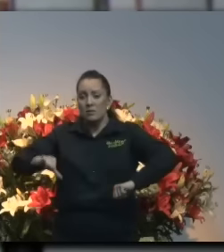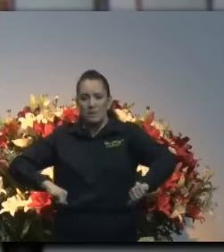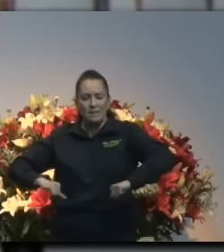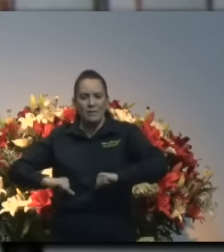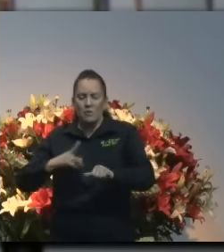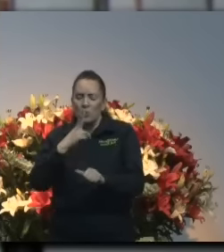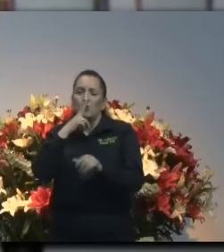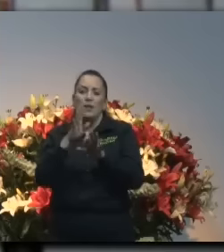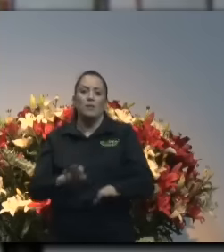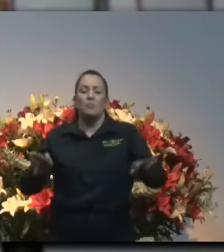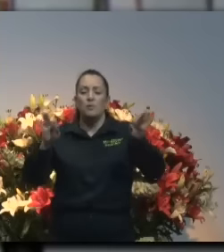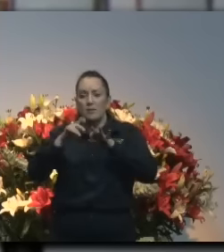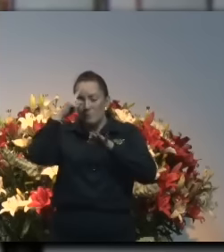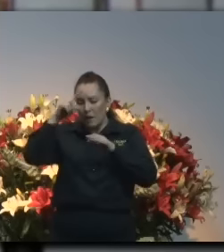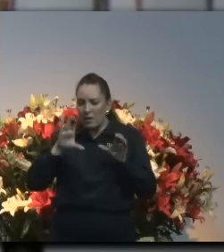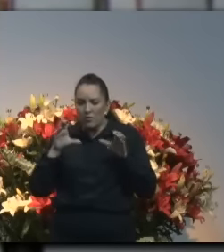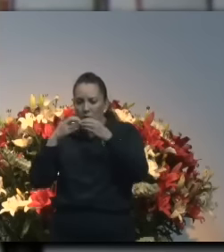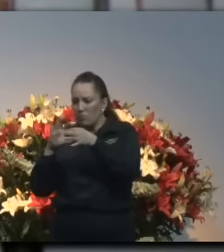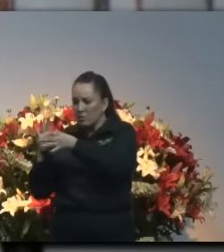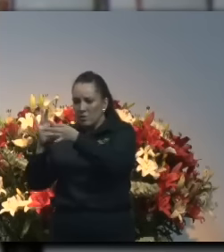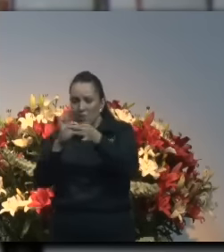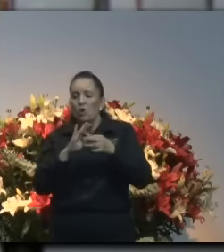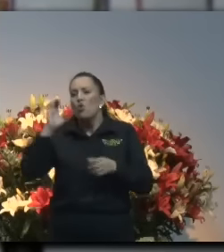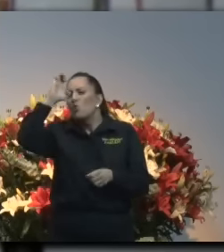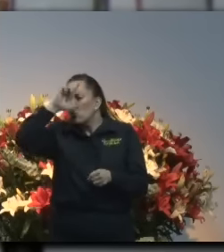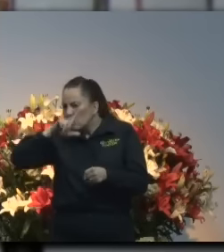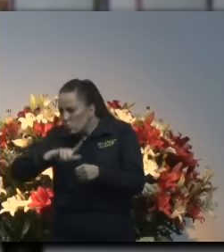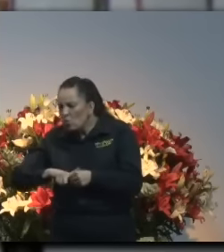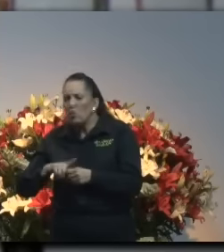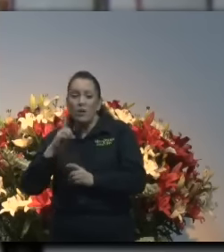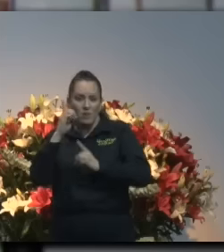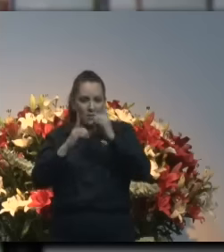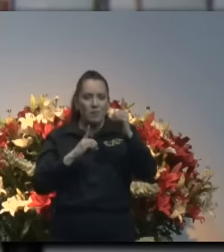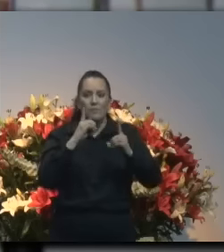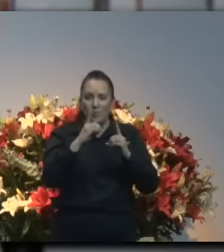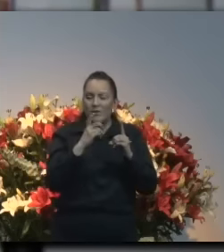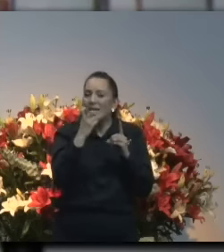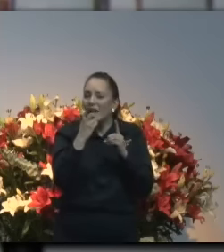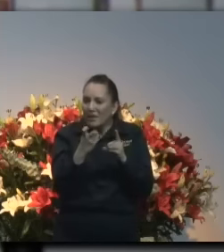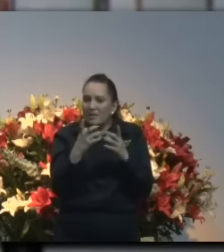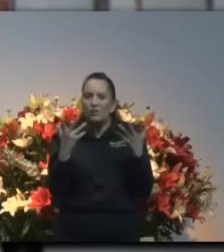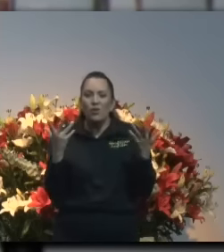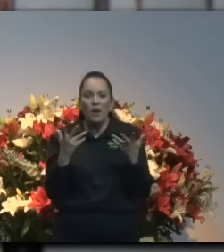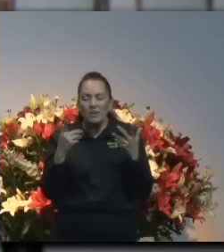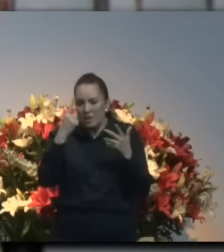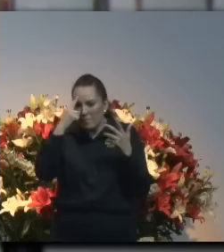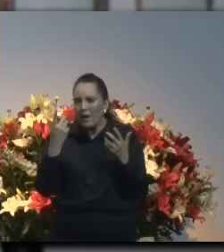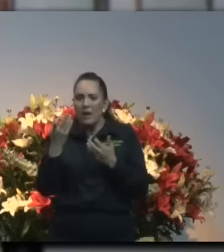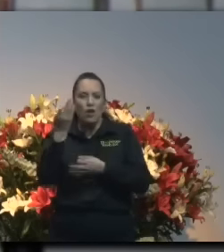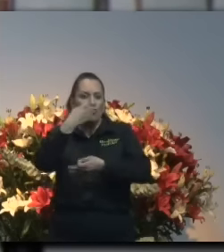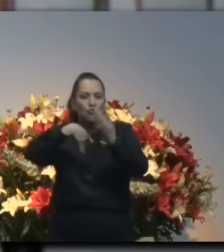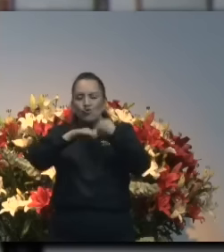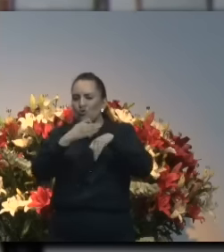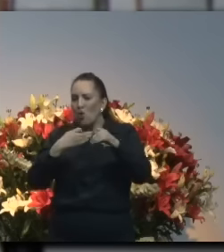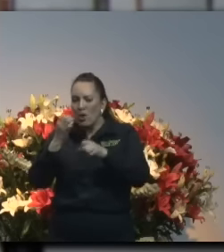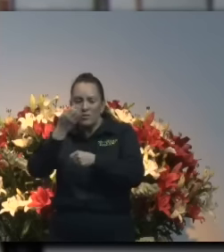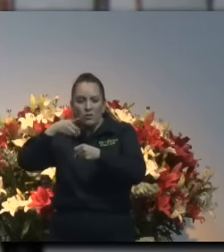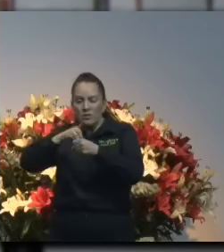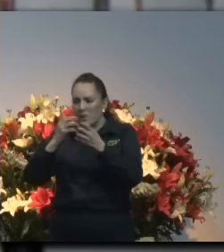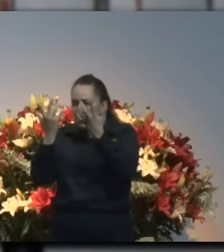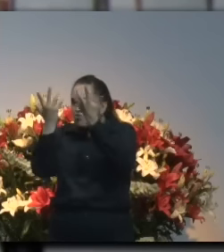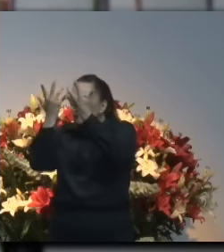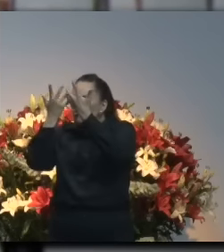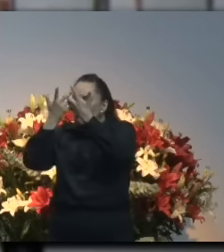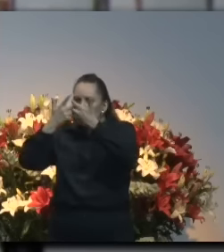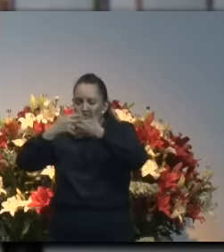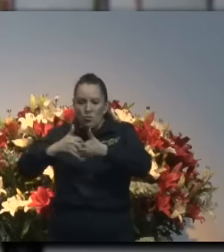crean comunidad. La cultura, el deporte, vuelven a tejer el tejido social. Yo tomé con mucho entusiasmo la